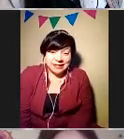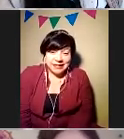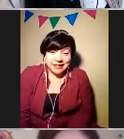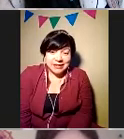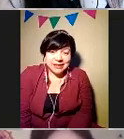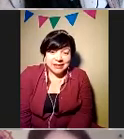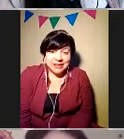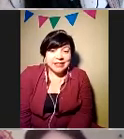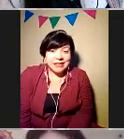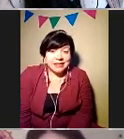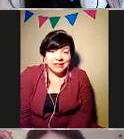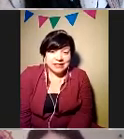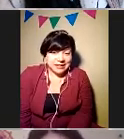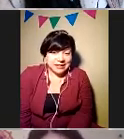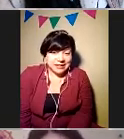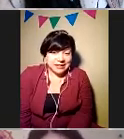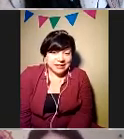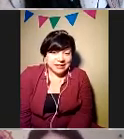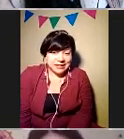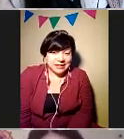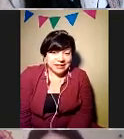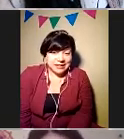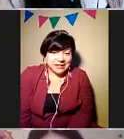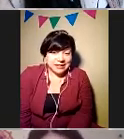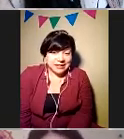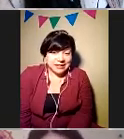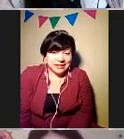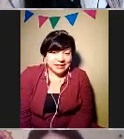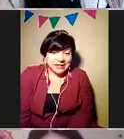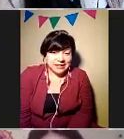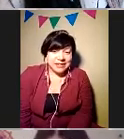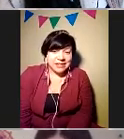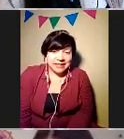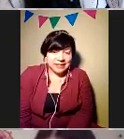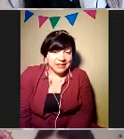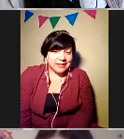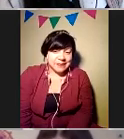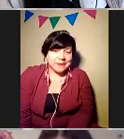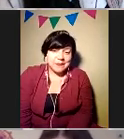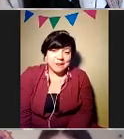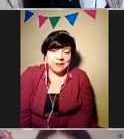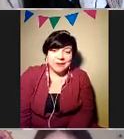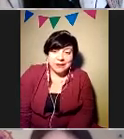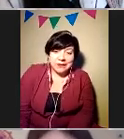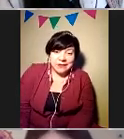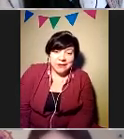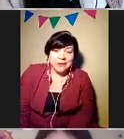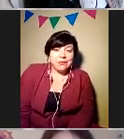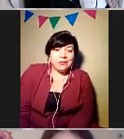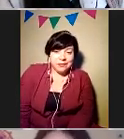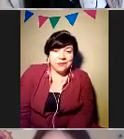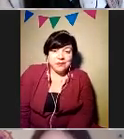le venden de que hoy somos libres de crueldad animal, animal, pero en verdad no es, porque aquí en Chile